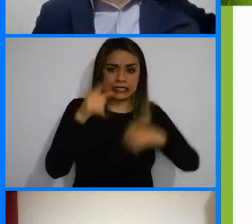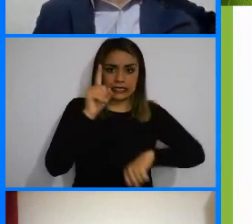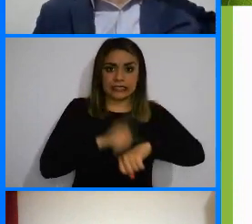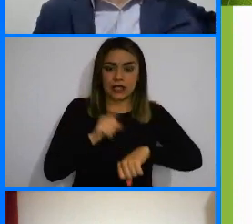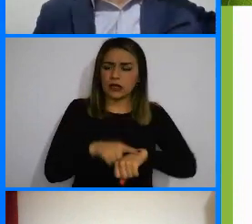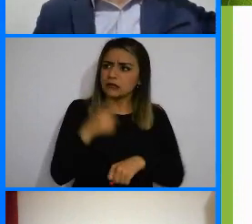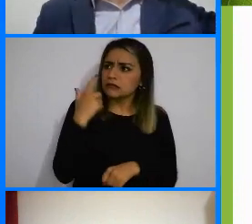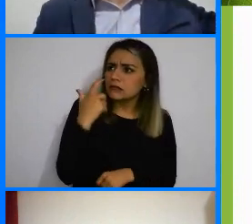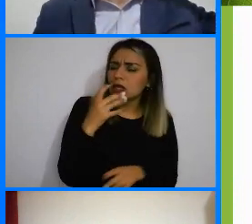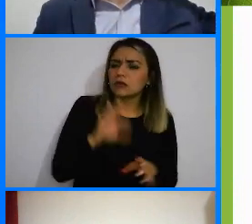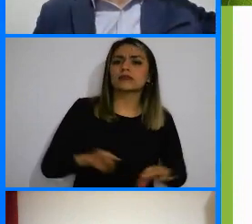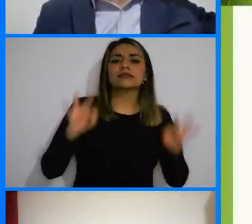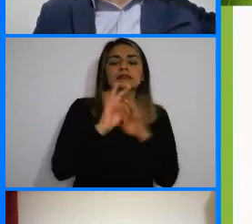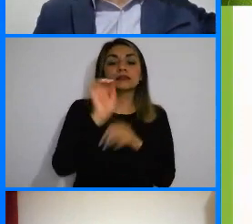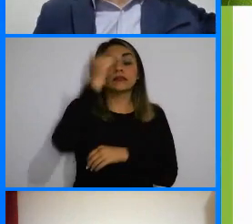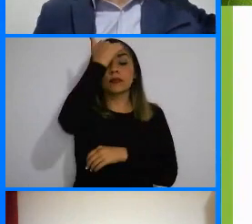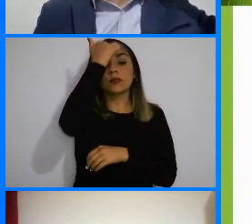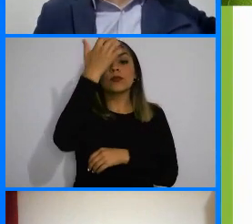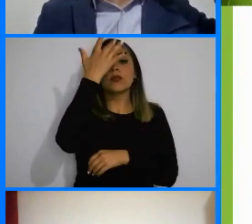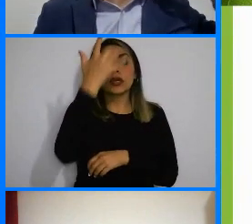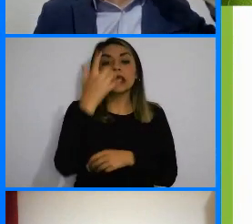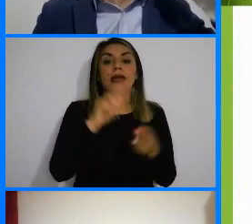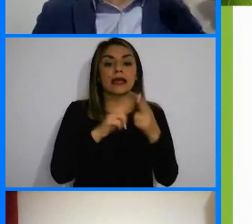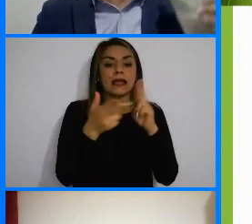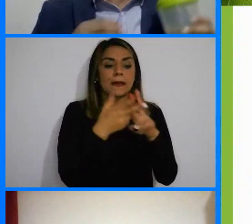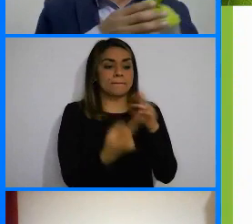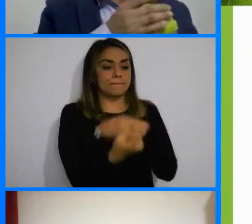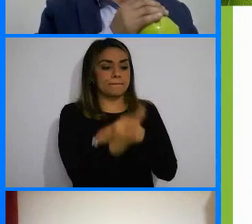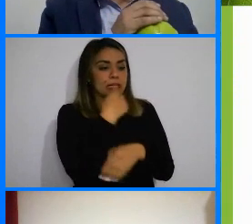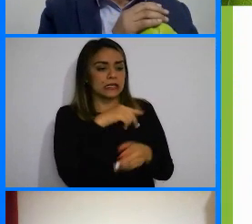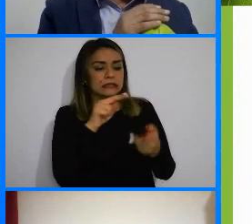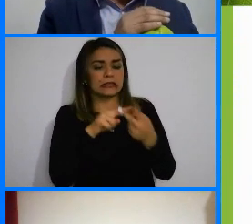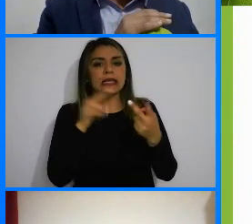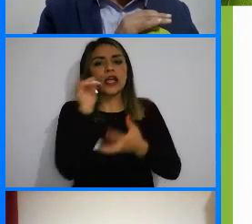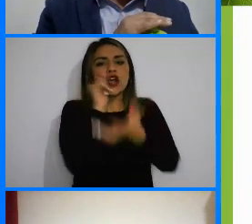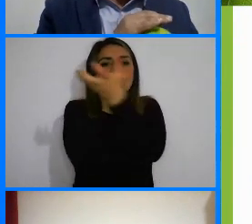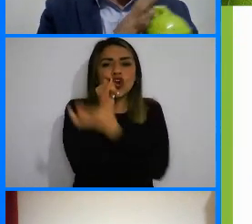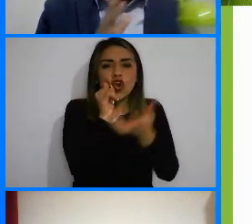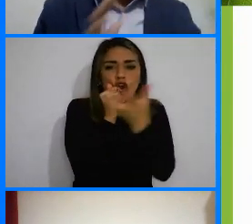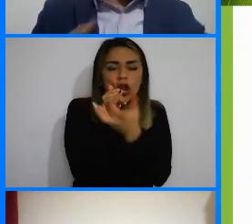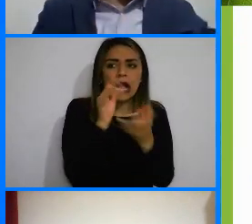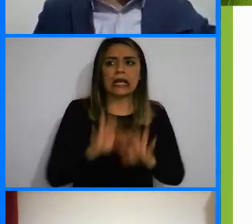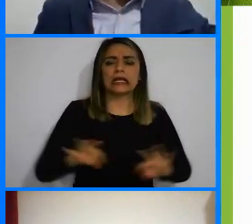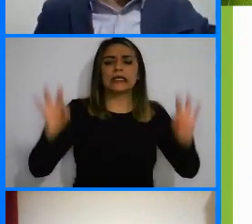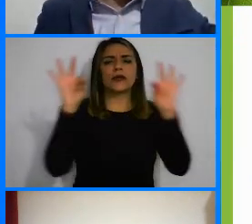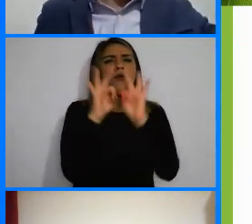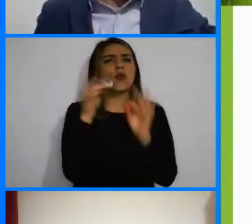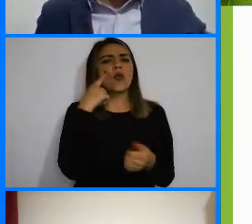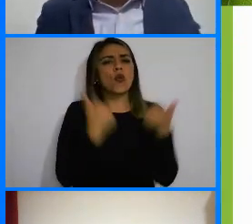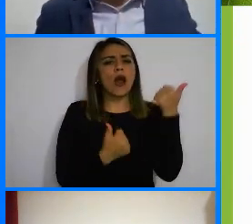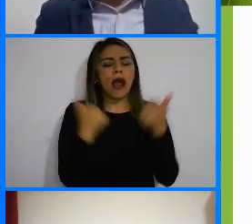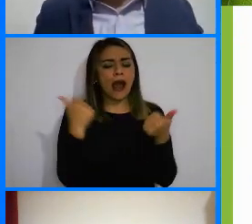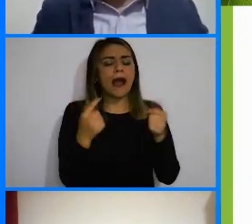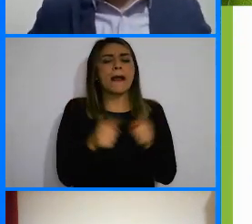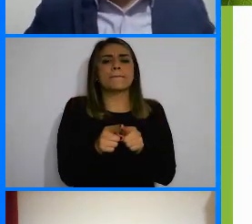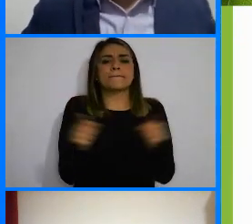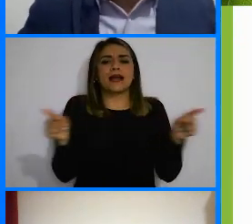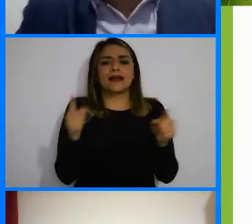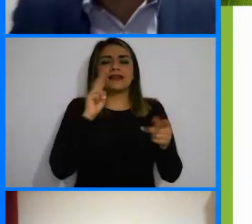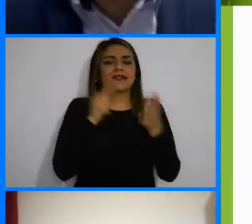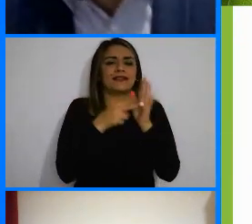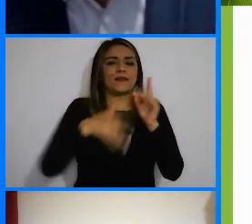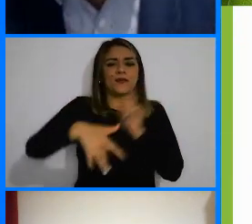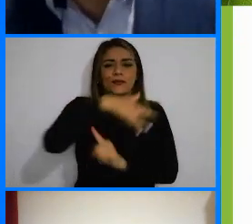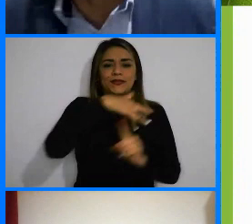me pareció fundamental, ya que describía y definía qué es la ecología y le daba importancia para extender todo lo que pasa en el